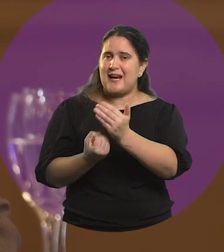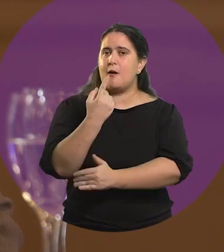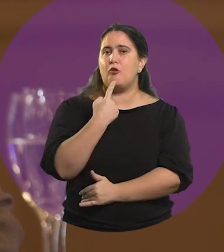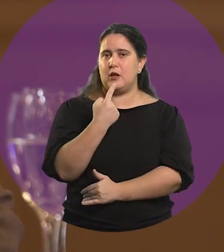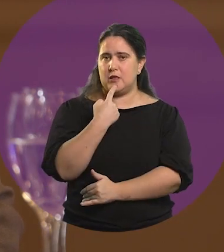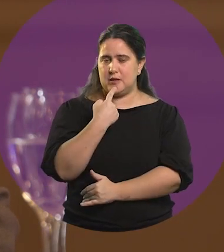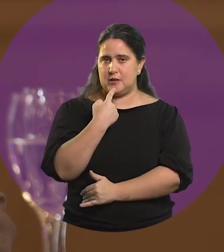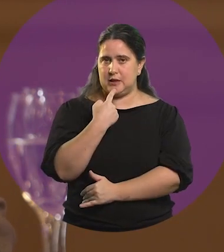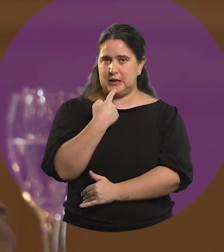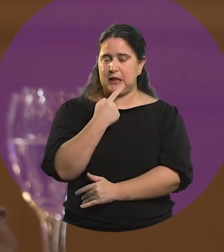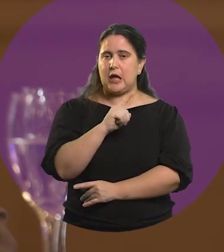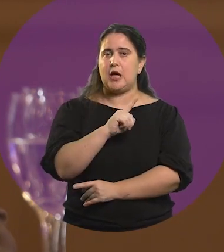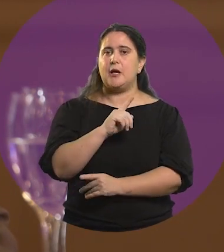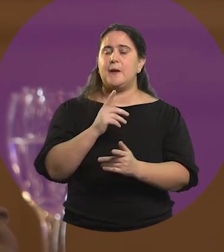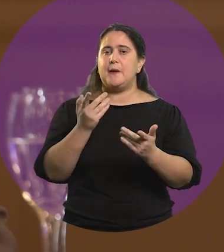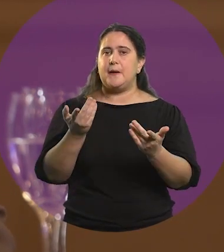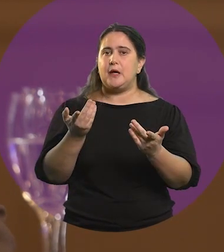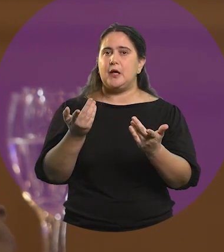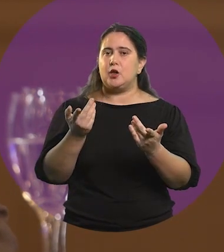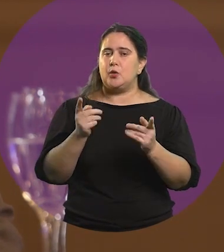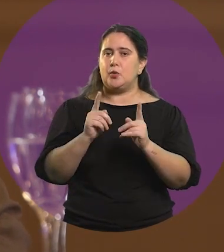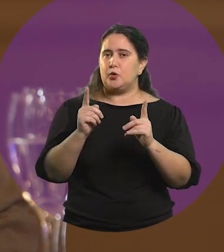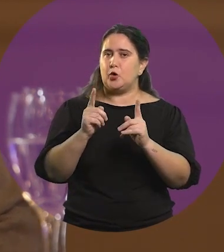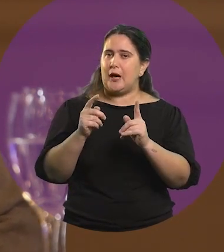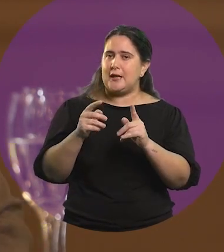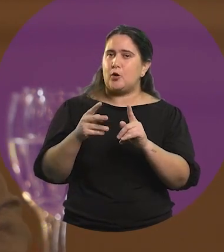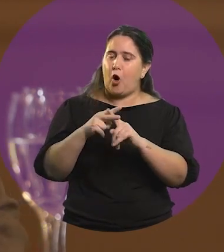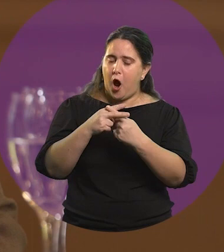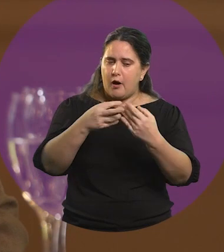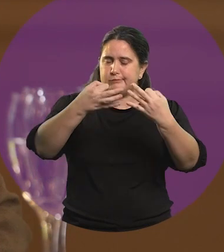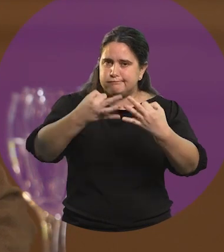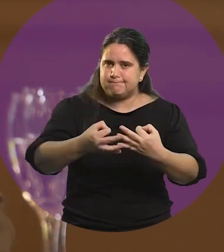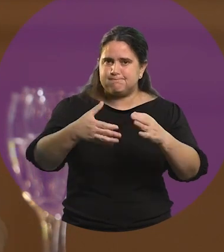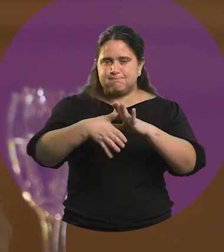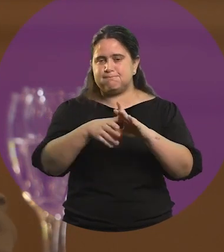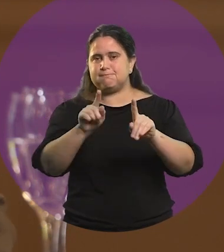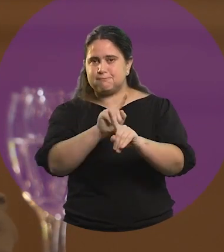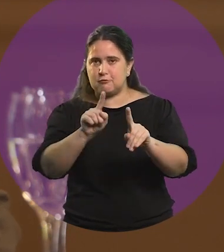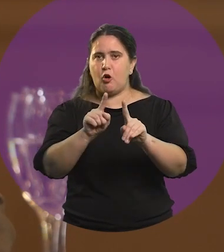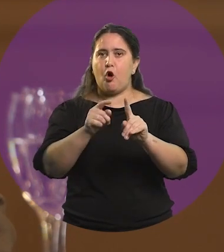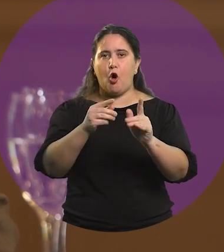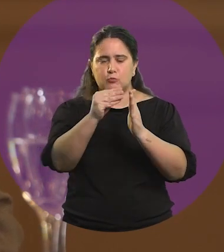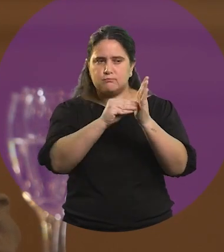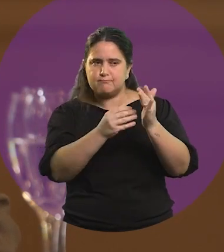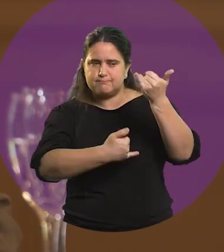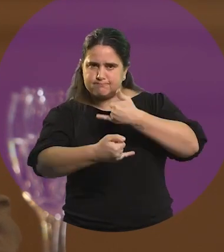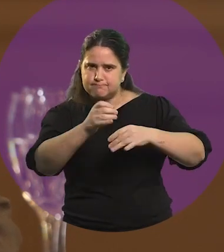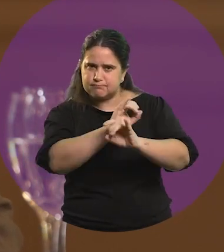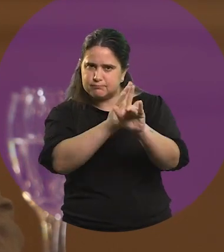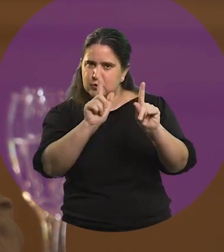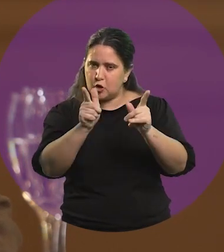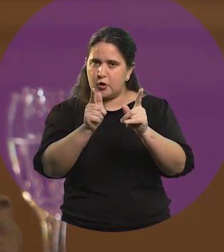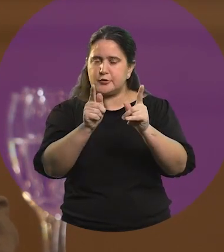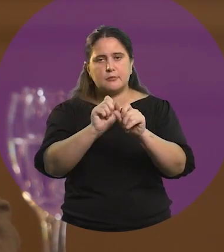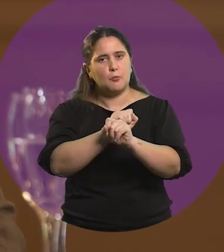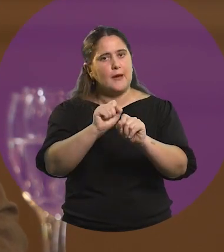Crear políticas que no están soportadas por instrumentos apropiados, por evidencia apropiada, nos puede